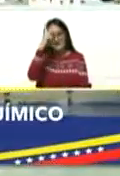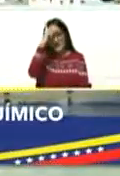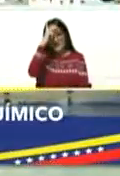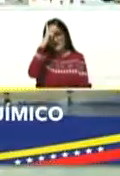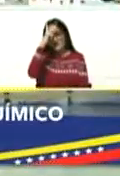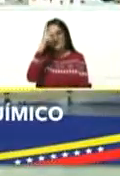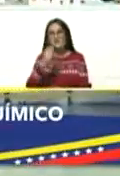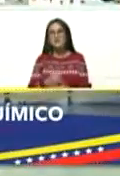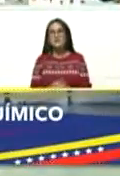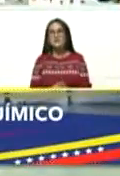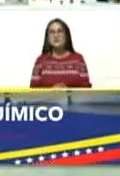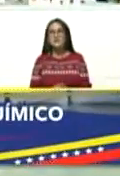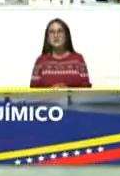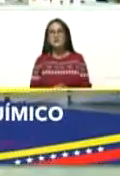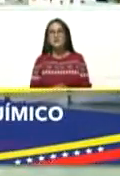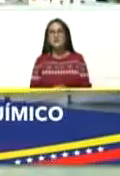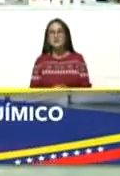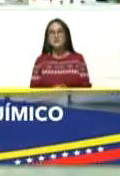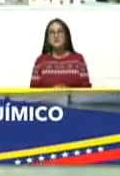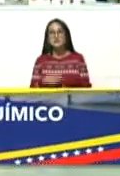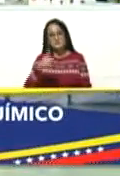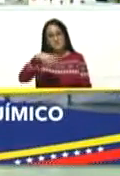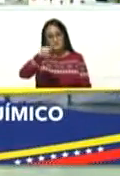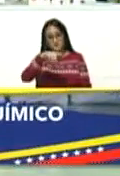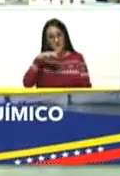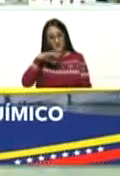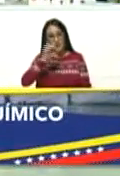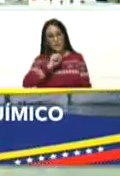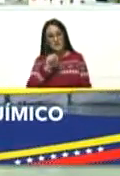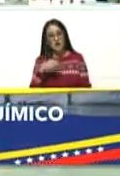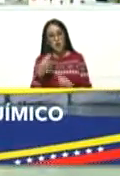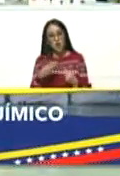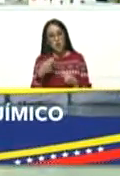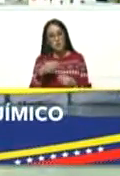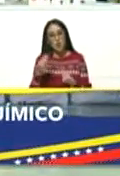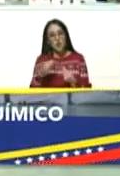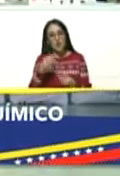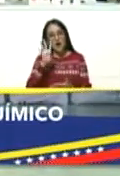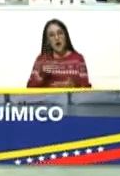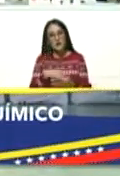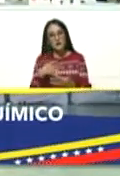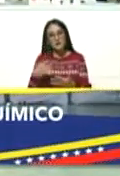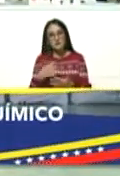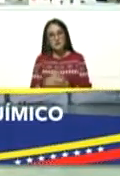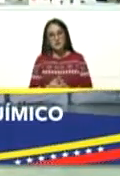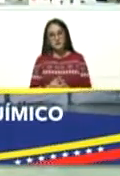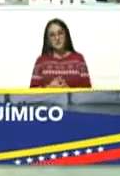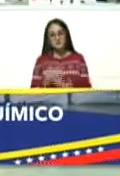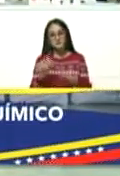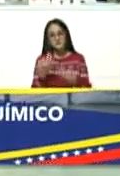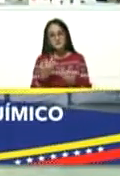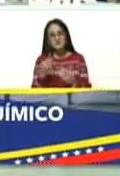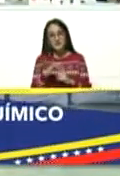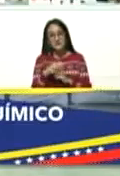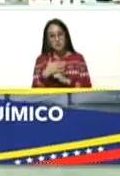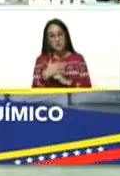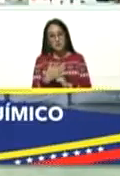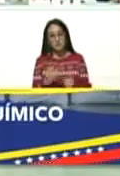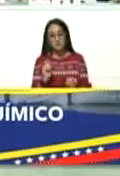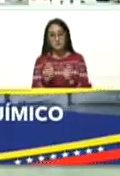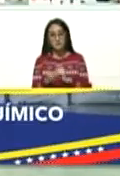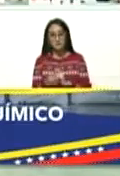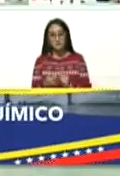Yechea, Pedro Maldonado, se dan cuenta cómo se construye una agenda en base a la realidad? Ah,